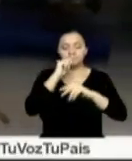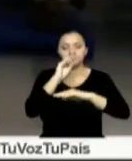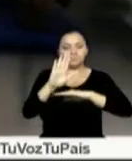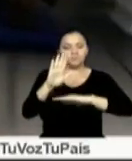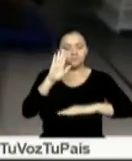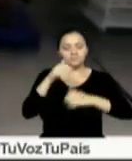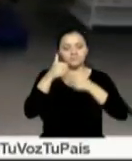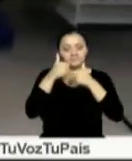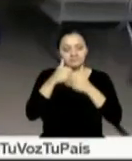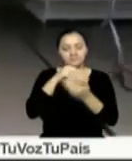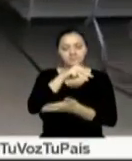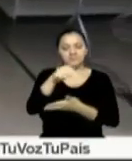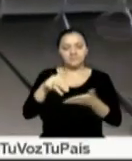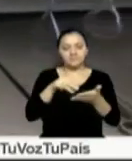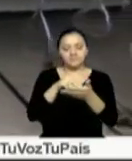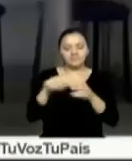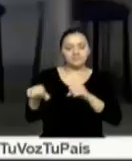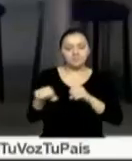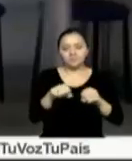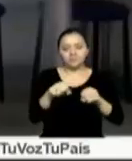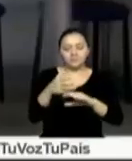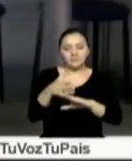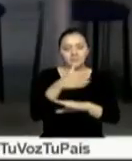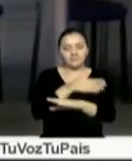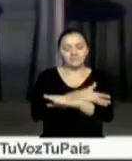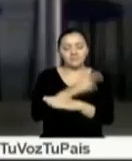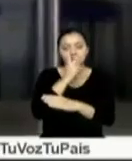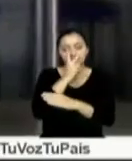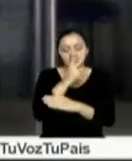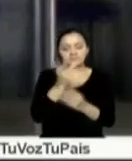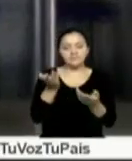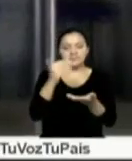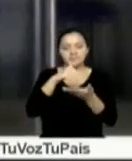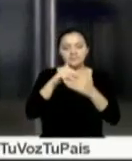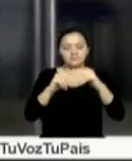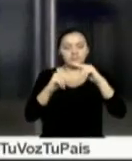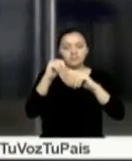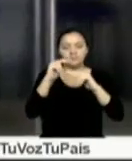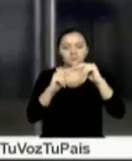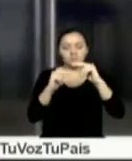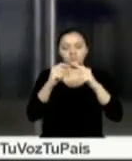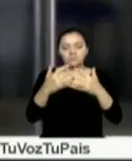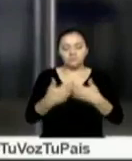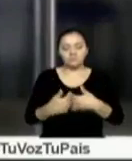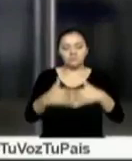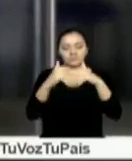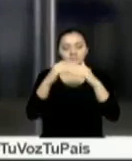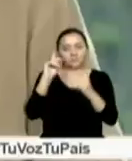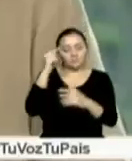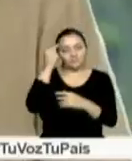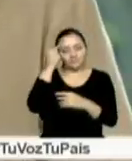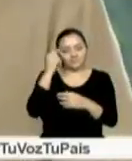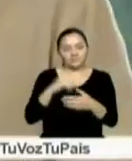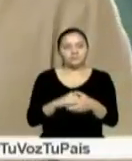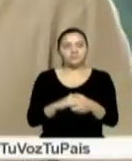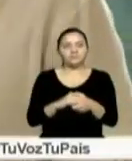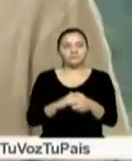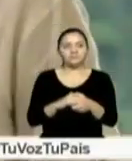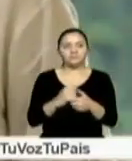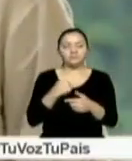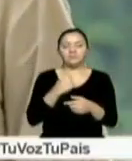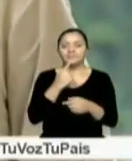cumplidas a manabí tras el movimiento telúrico como parte de la reconstrucción que emprende el gobierno nacional